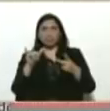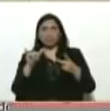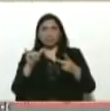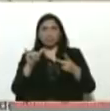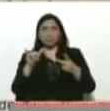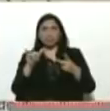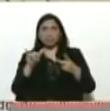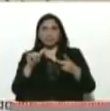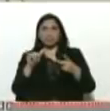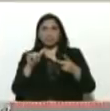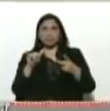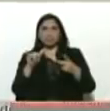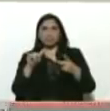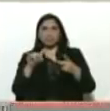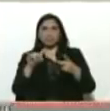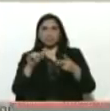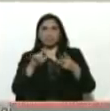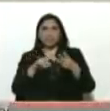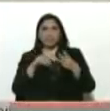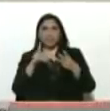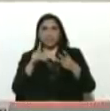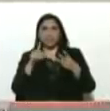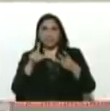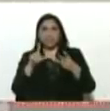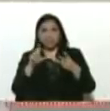Ryder Alexander, alias Pico,